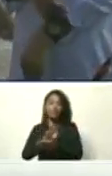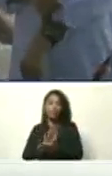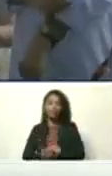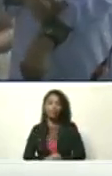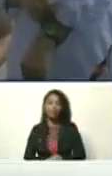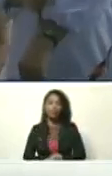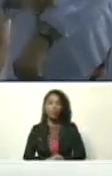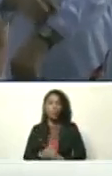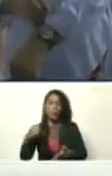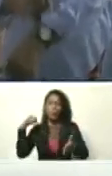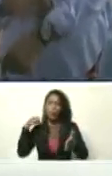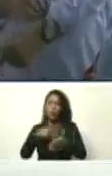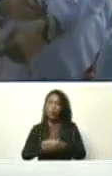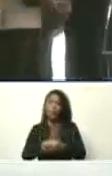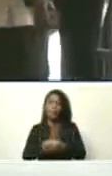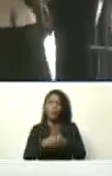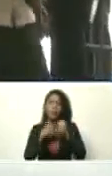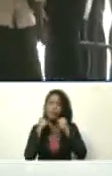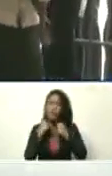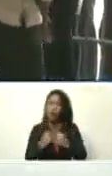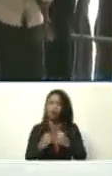Un golpe demoledor,